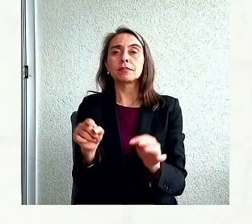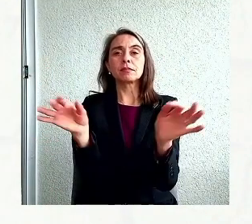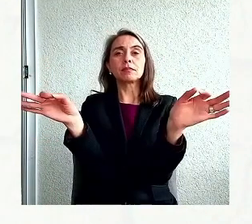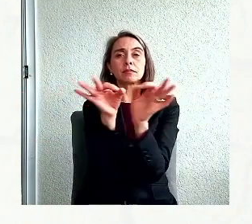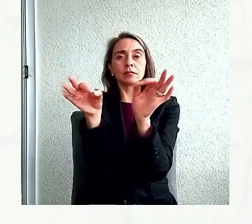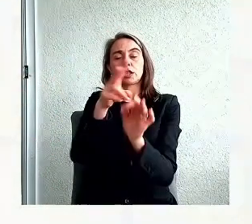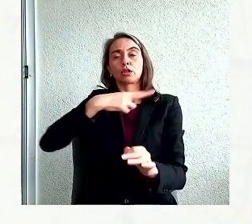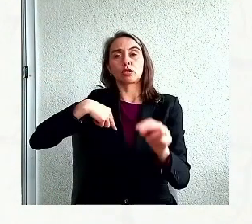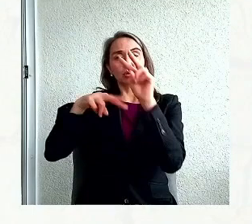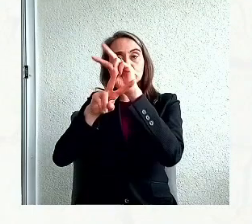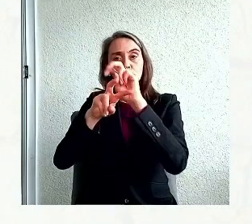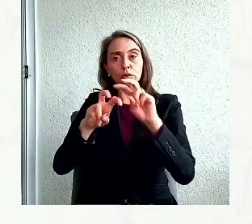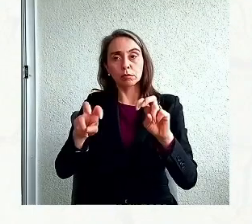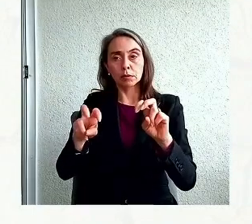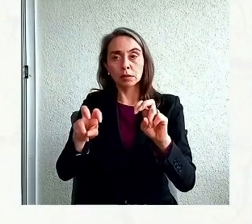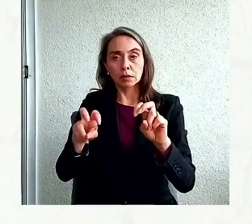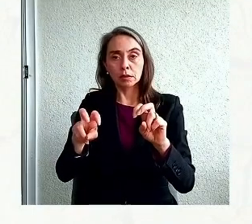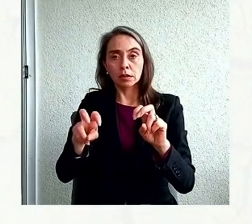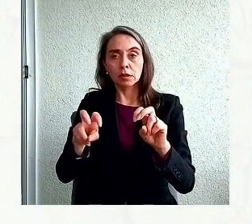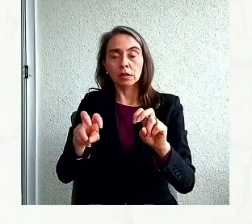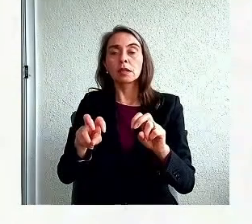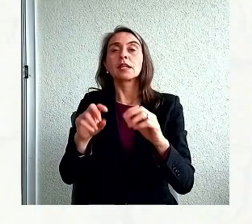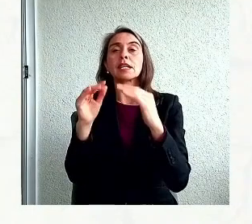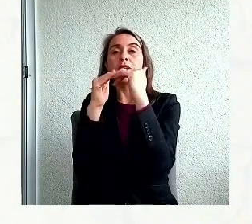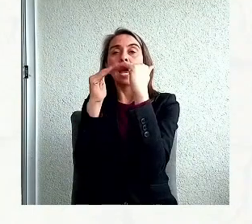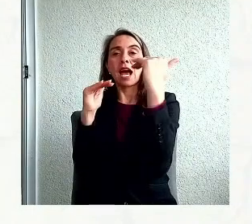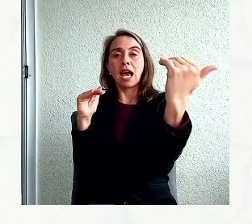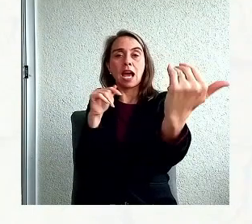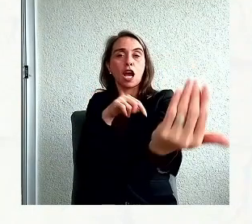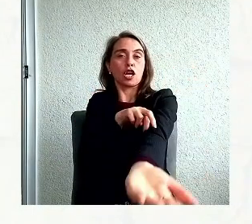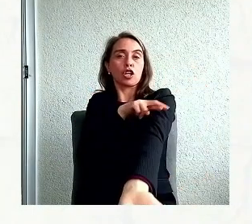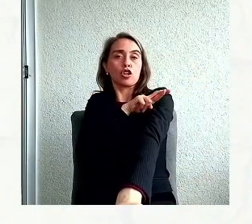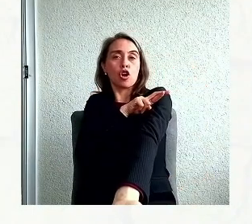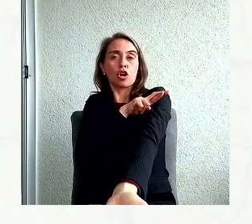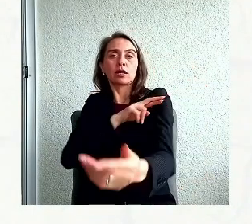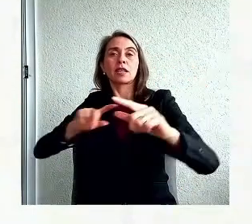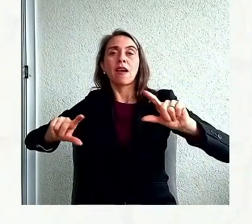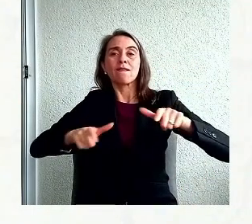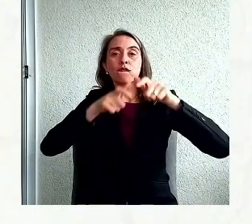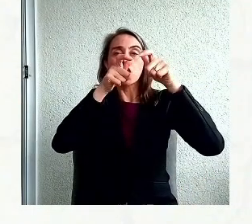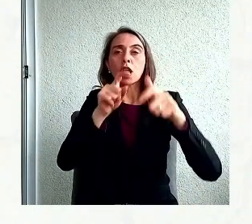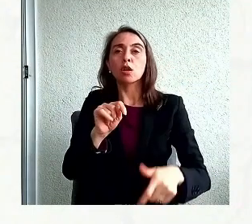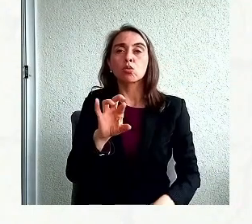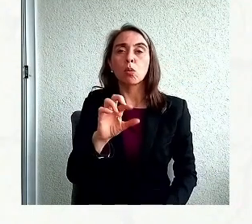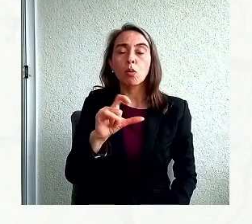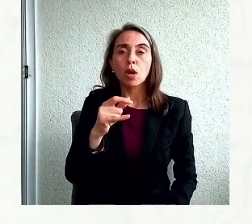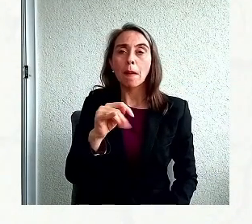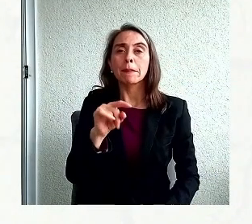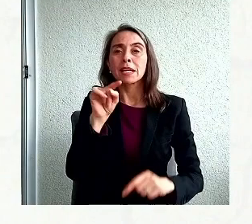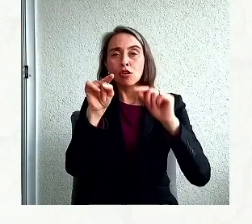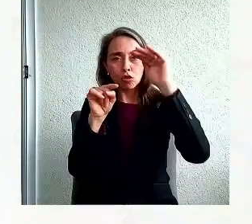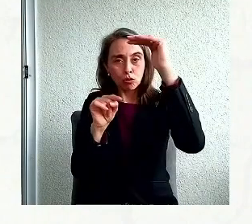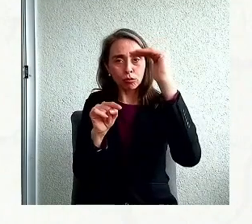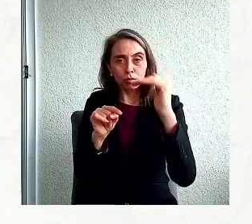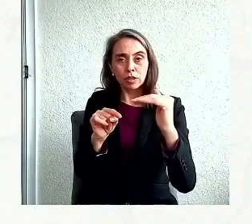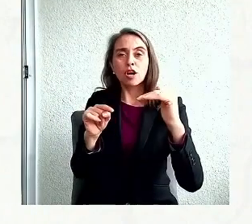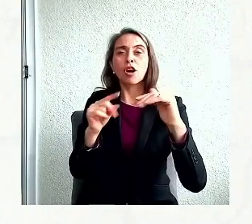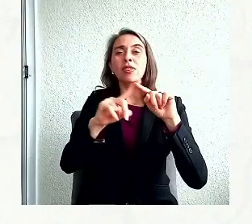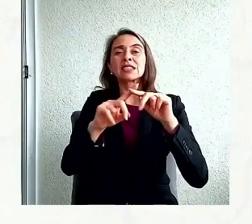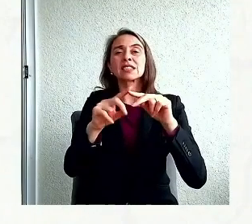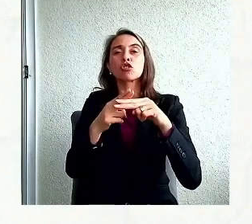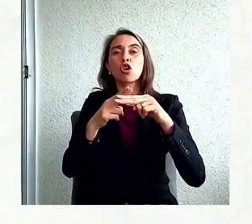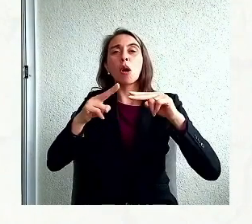La Parva, el glaciar Rochaurren, en el glaciar Bello y el Olivares Alfa, que son justamente los que yo voy a mostrar como caso de estudio. Posteriormente, ¿cierto?, en la